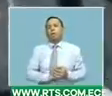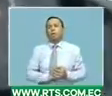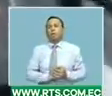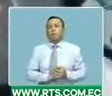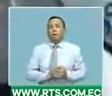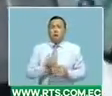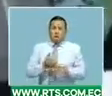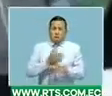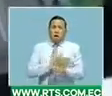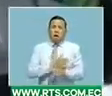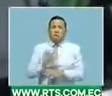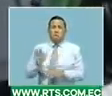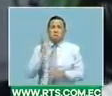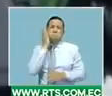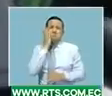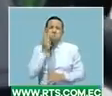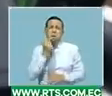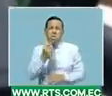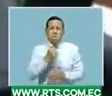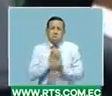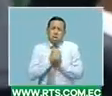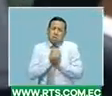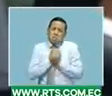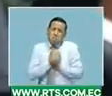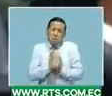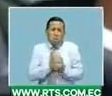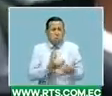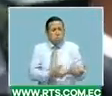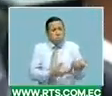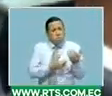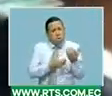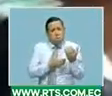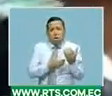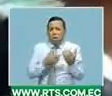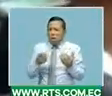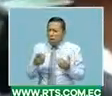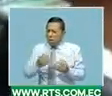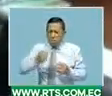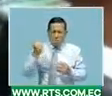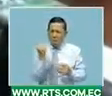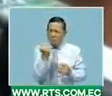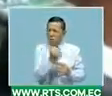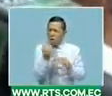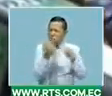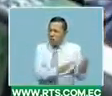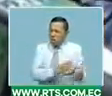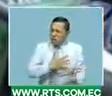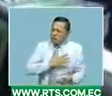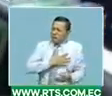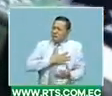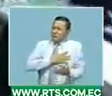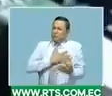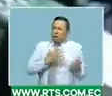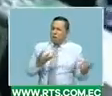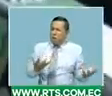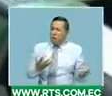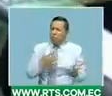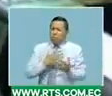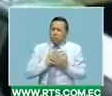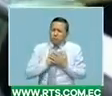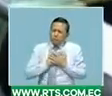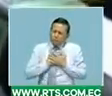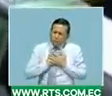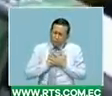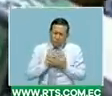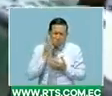dijo amarla, dijo que era su bebé, su niña, y la mató, sin piedad la mató. Yo la amaba y mi